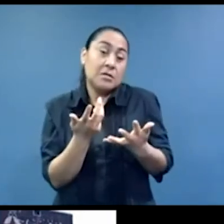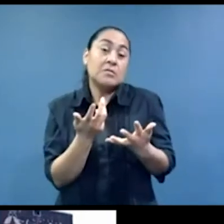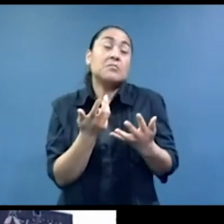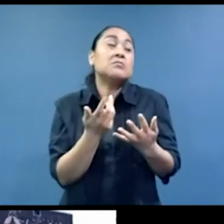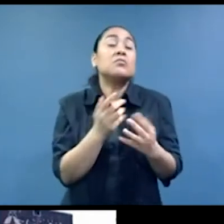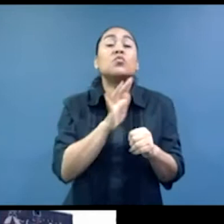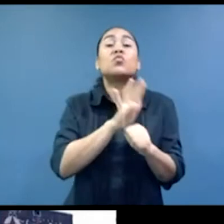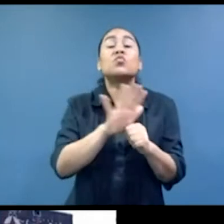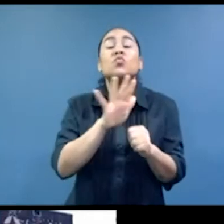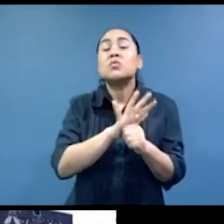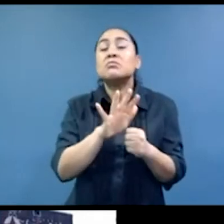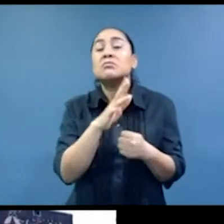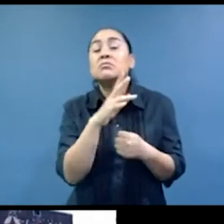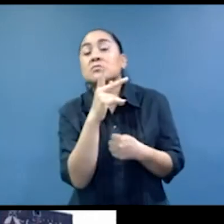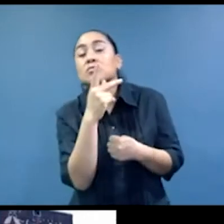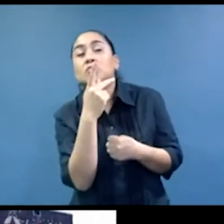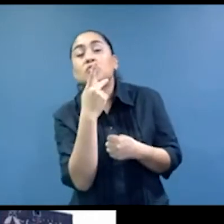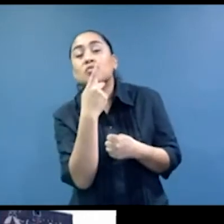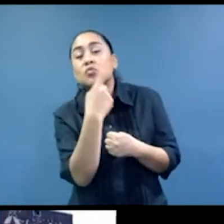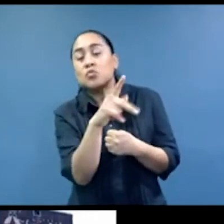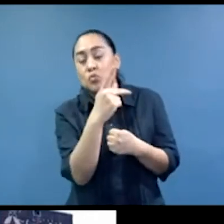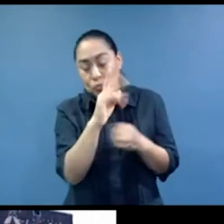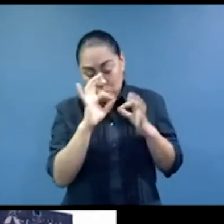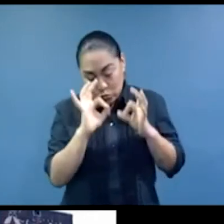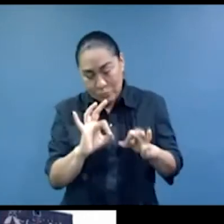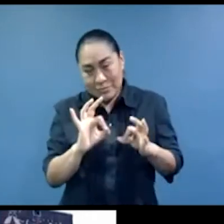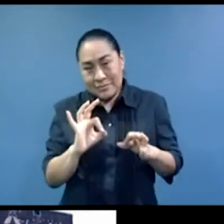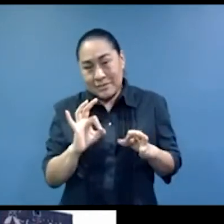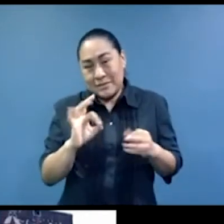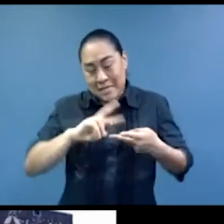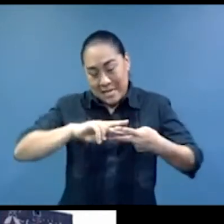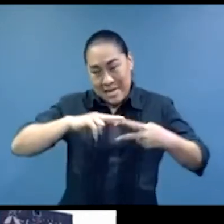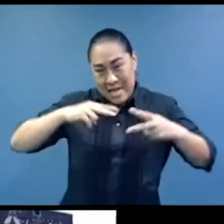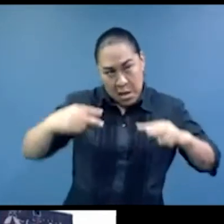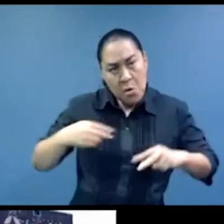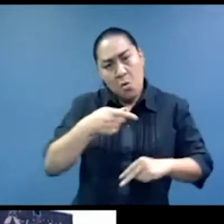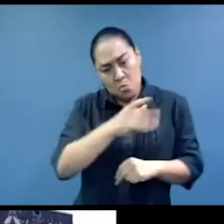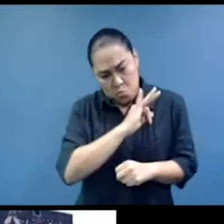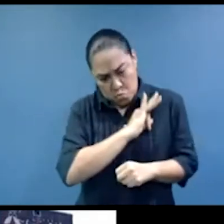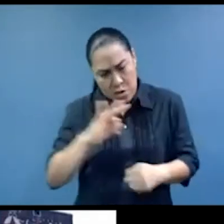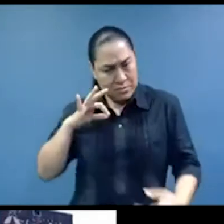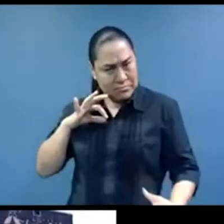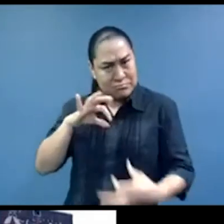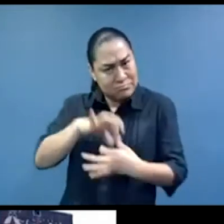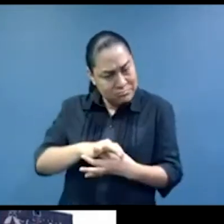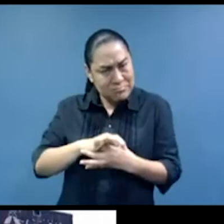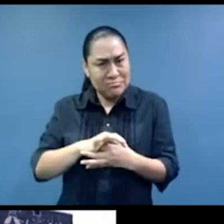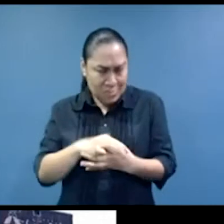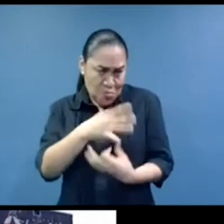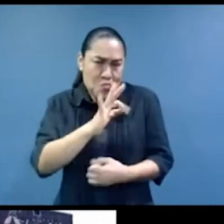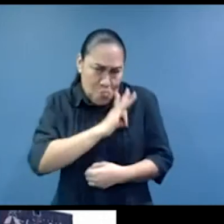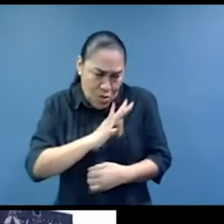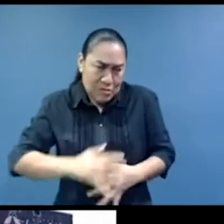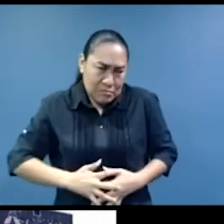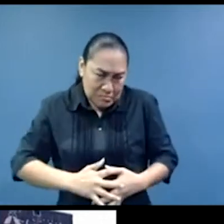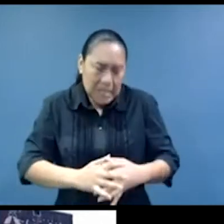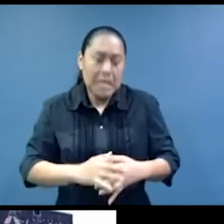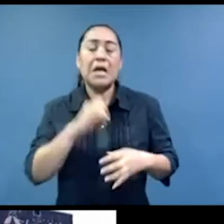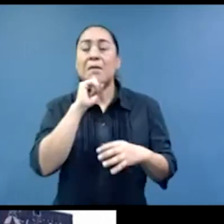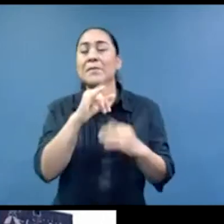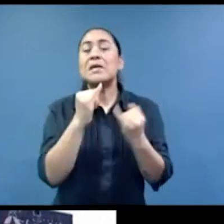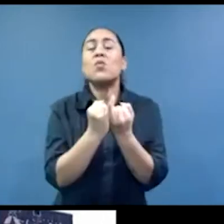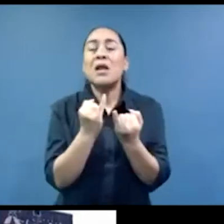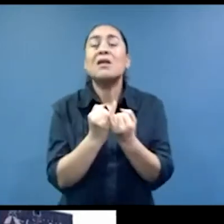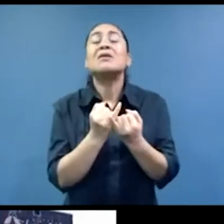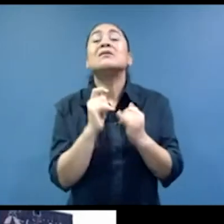vinculado de manera genética, lo puedas hacer y que también como el tema de la